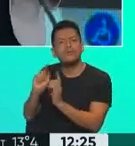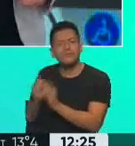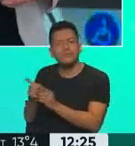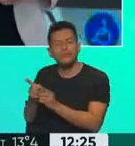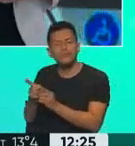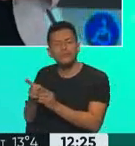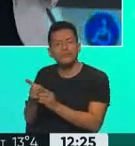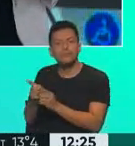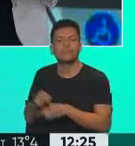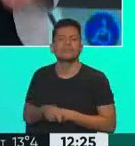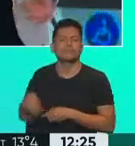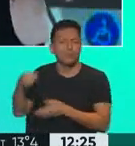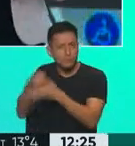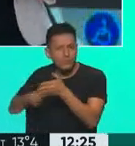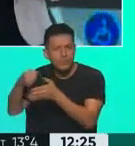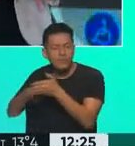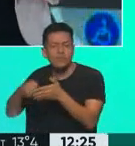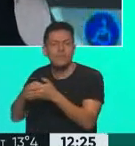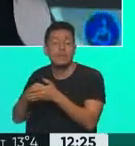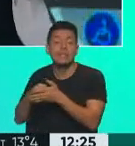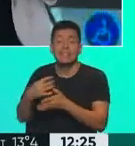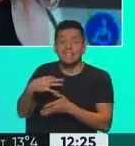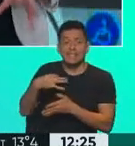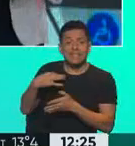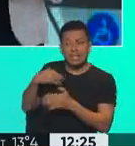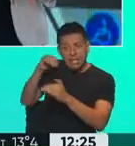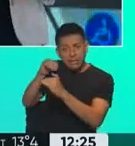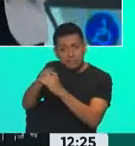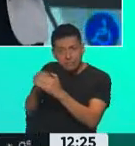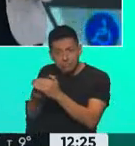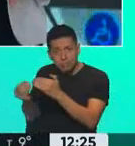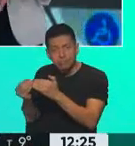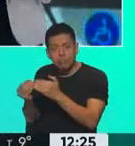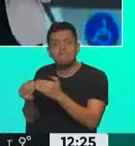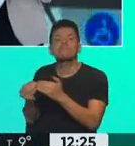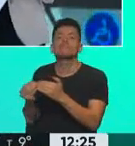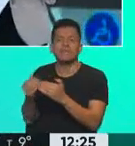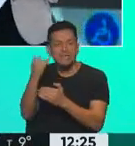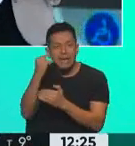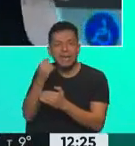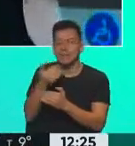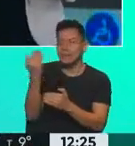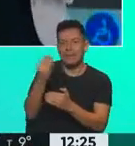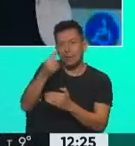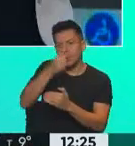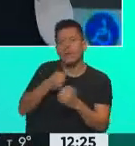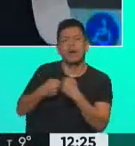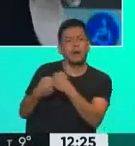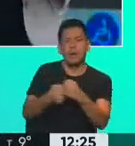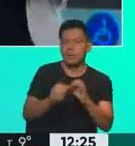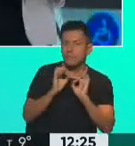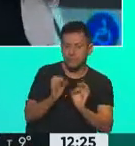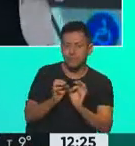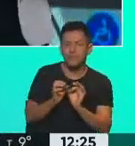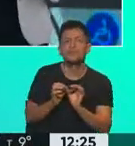nacionalistas del batallón de azor y muchos civiles en su interior bueno se llegó un acuerdo al fin de semana y se pudo empezar